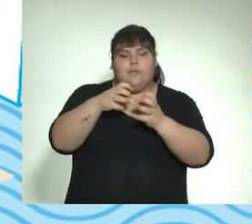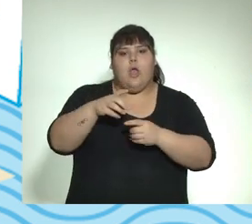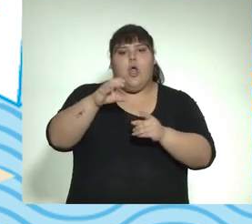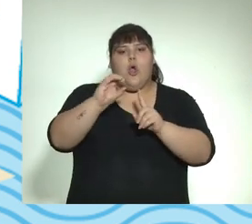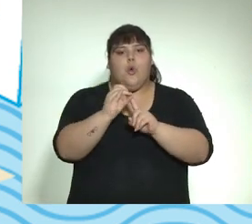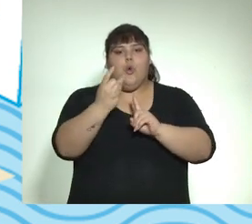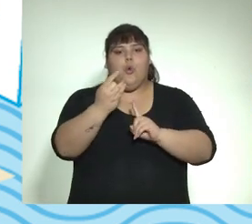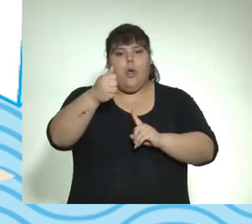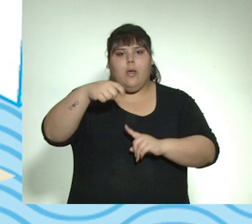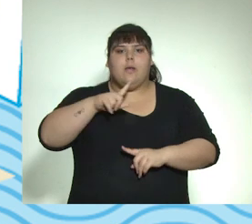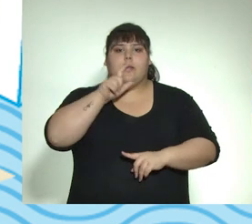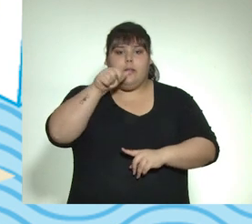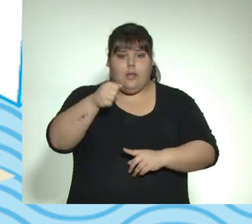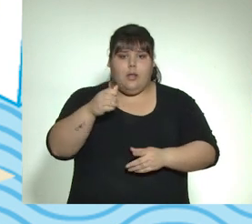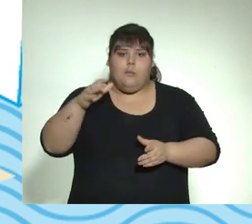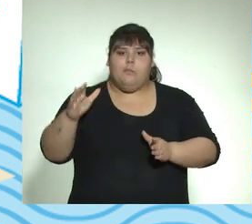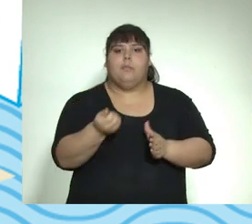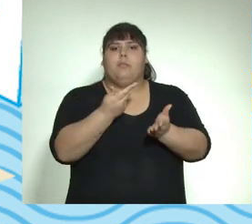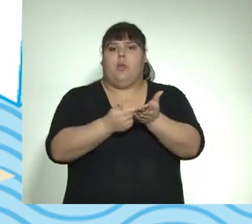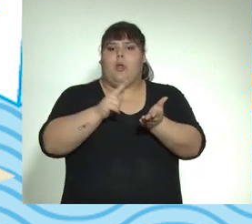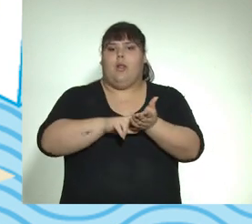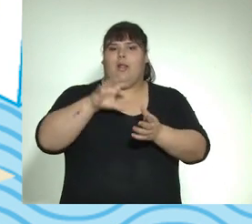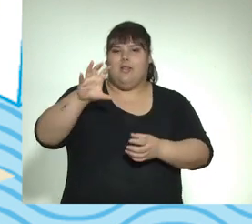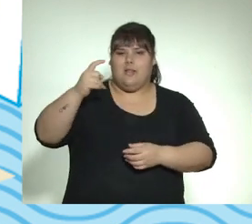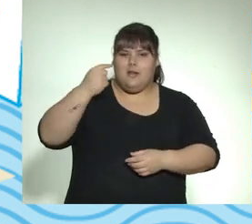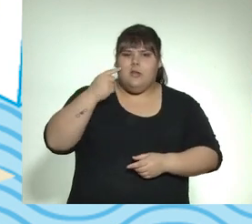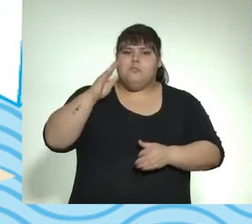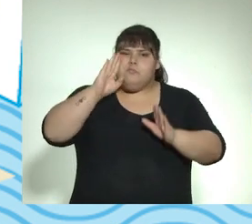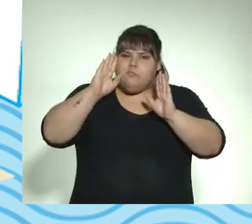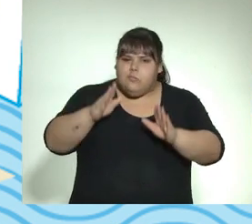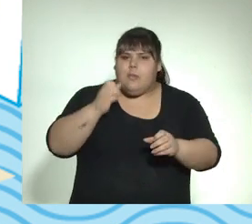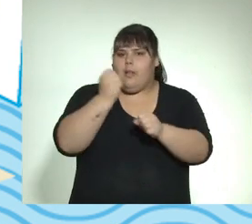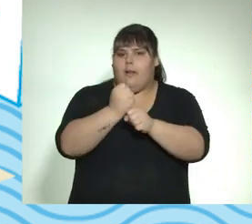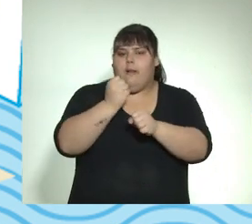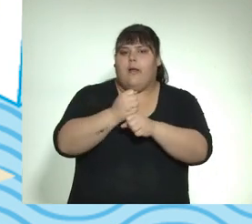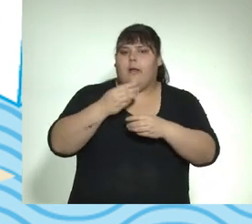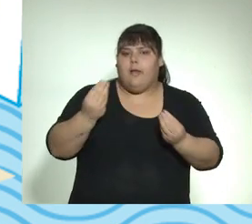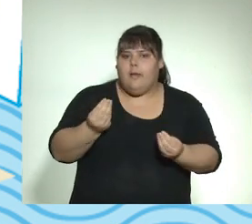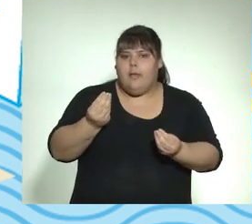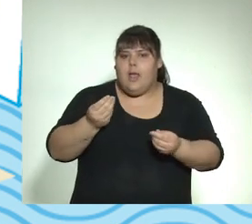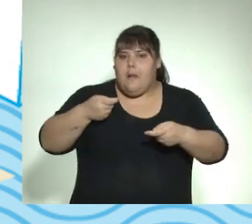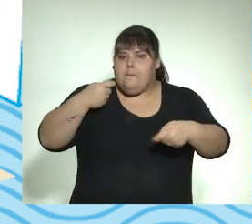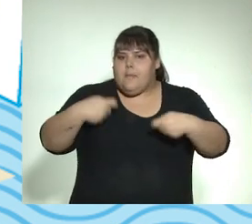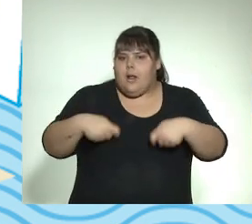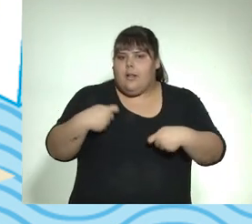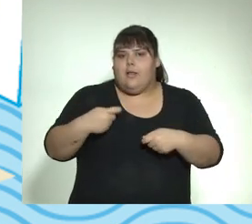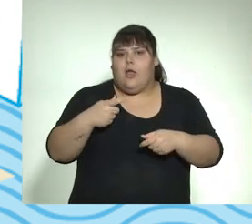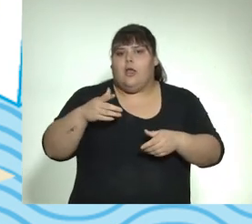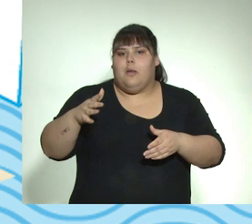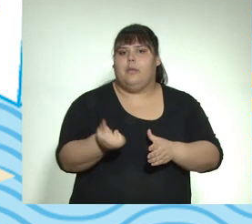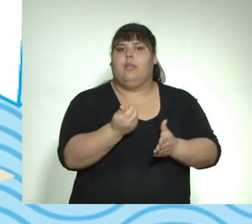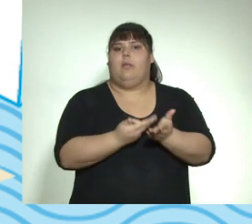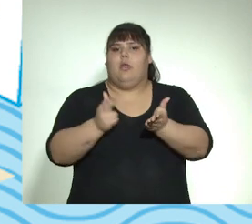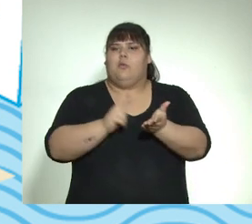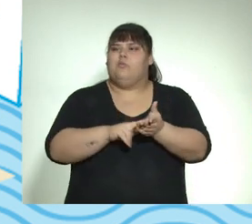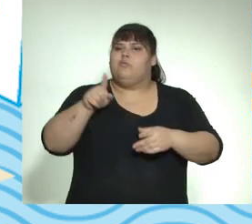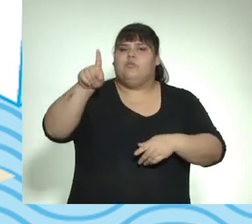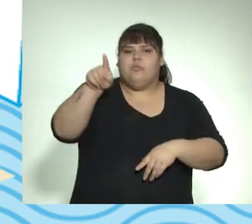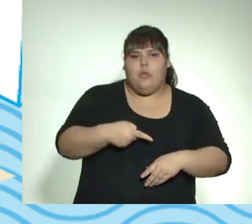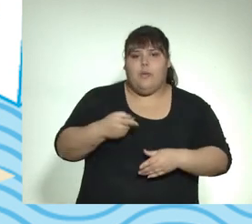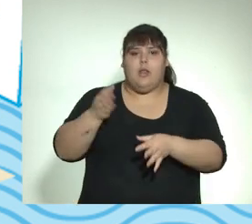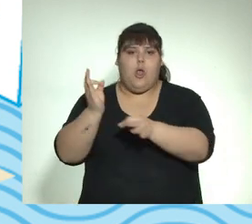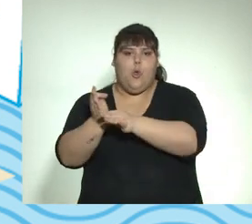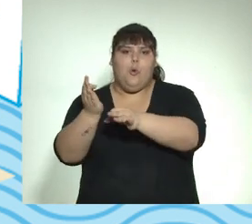Quanta Reciclaje, una empresa entrerriana que se dedica a trabajar con plásticos reciclados provenientes